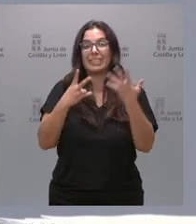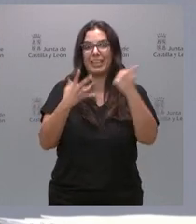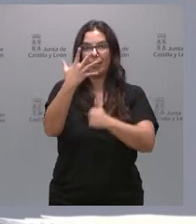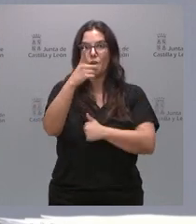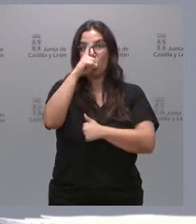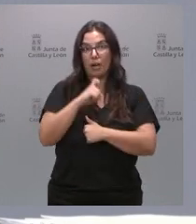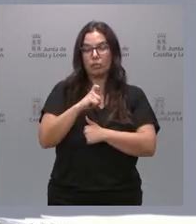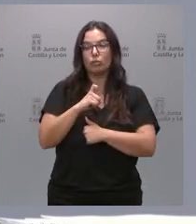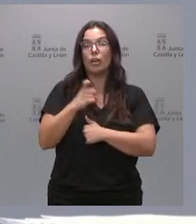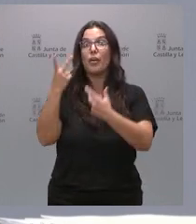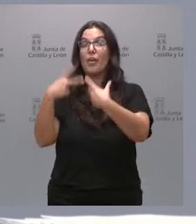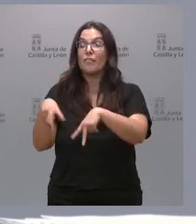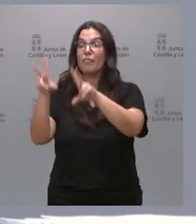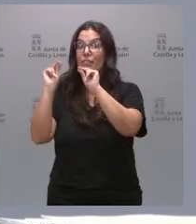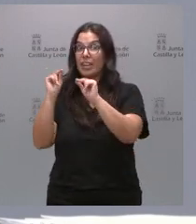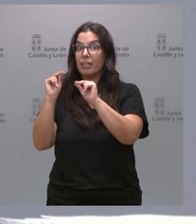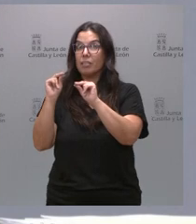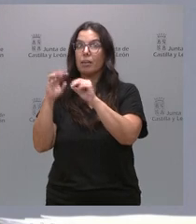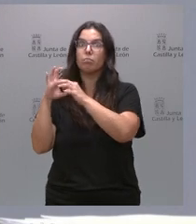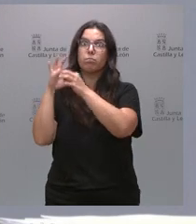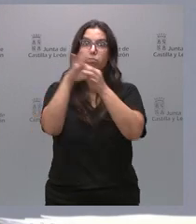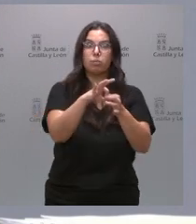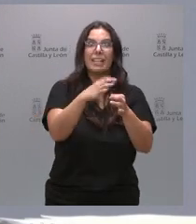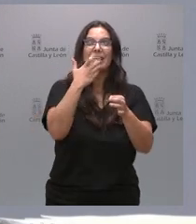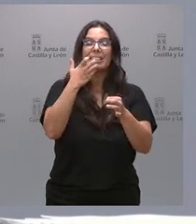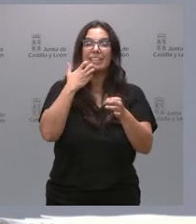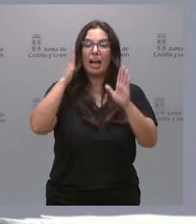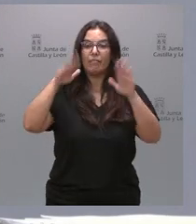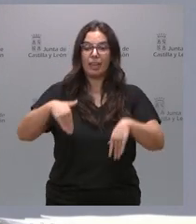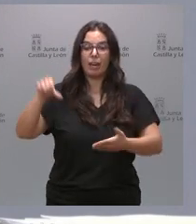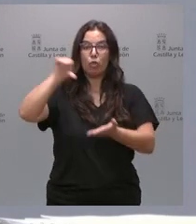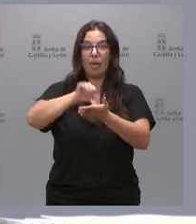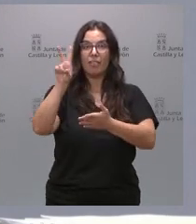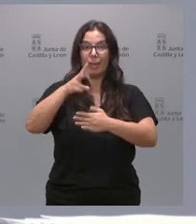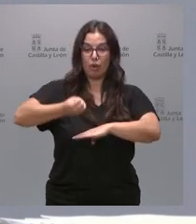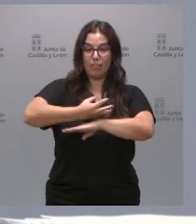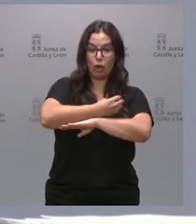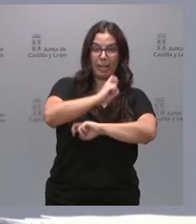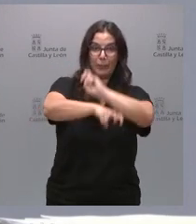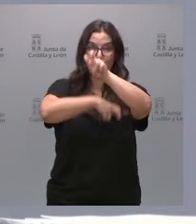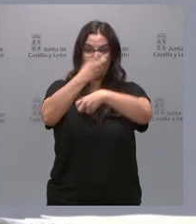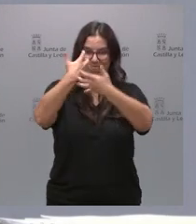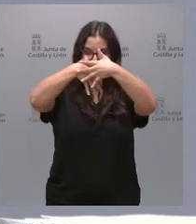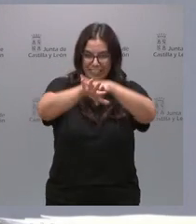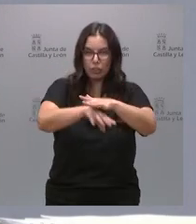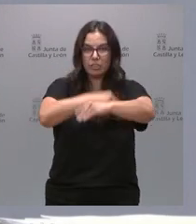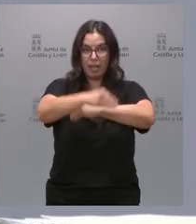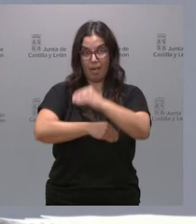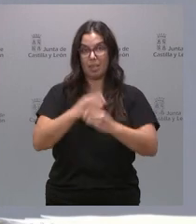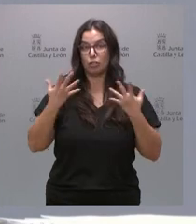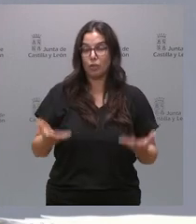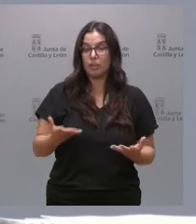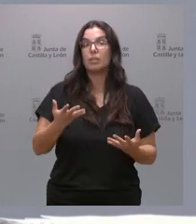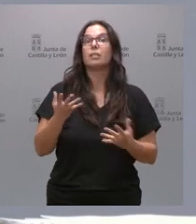está vinculada a la solución definitiva de la integración del ferrocarril en la ciudad de Valladolid dicho de otra manera está prevista